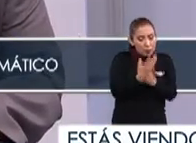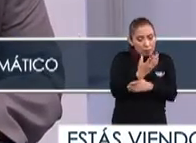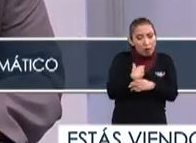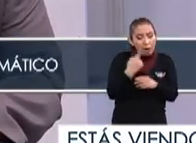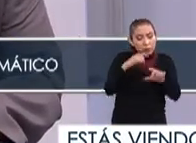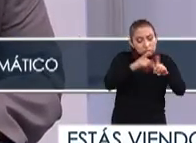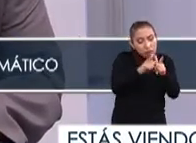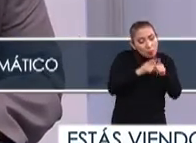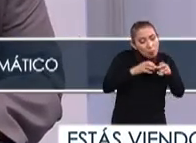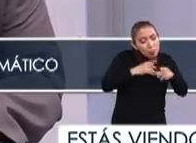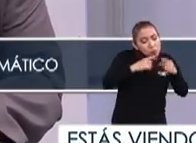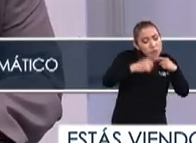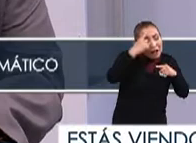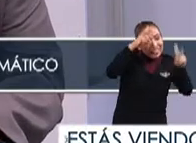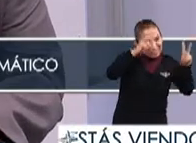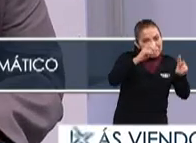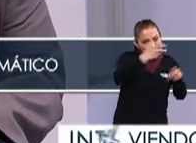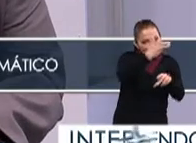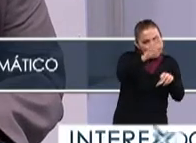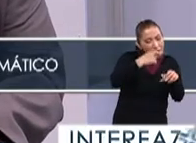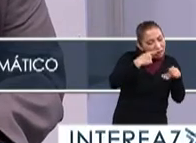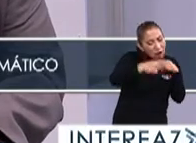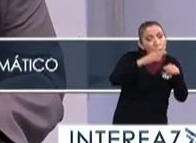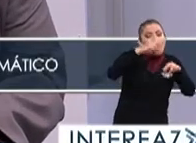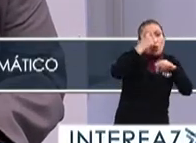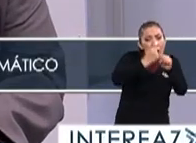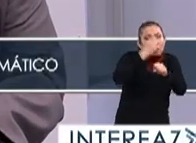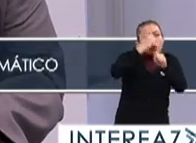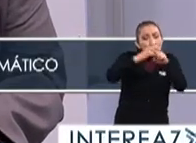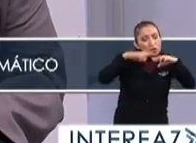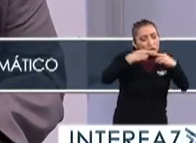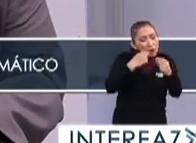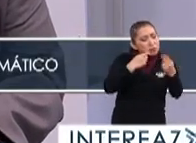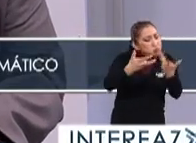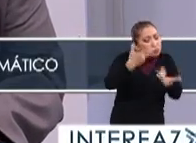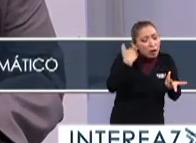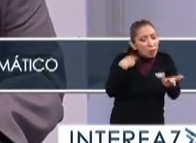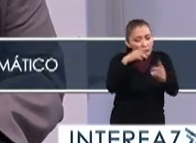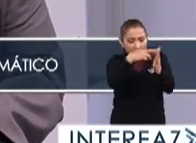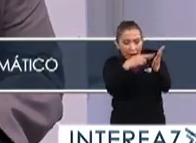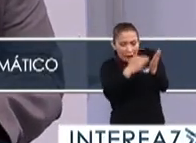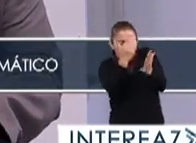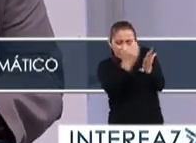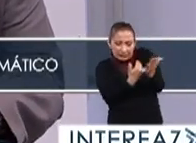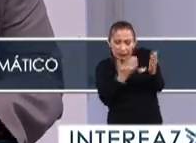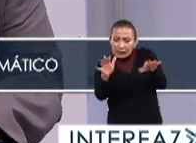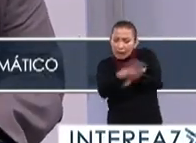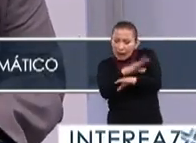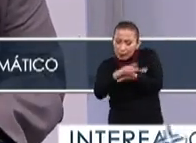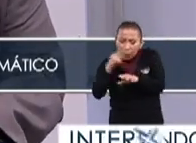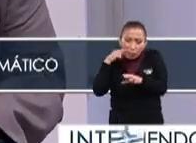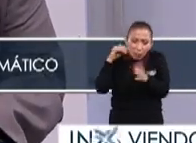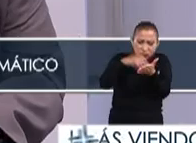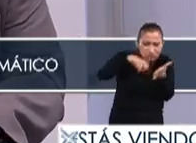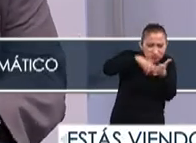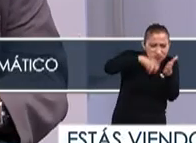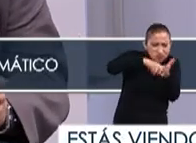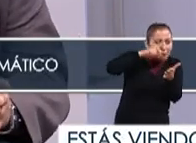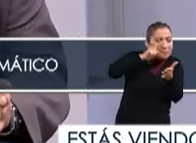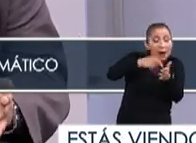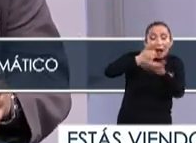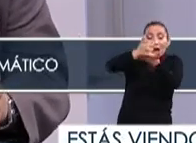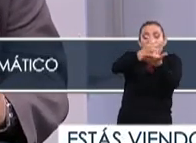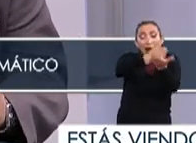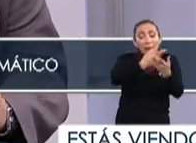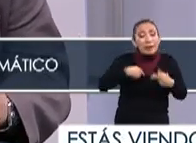Panel Intergubernamental de Cambio Climático realiza reuniones cada año y cada año se realizan protocolos y cambios a este tipo de adecuaciones para